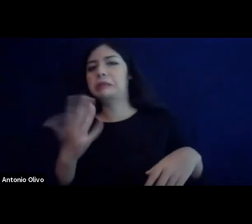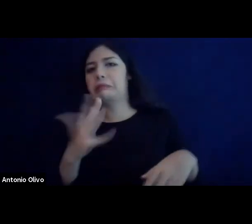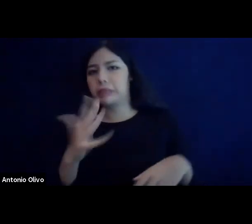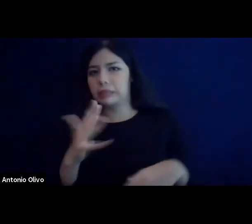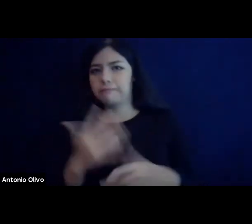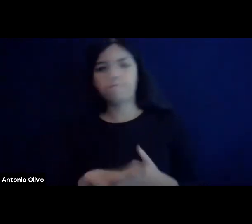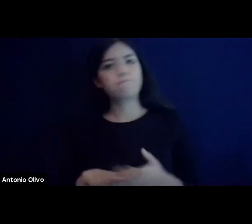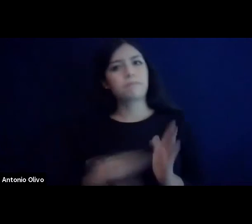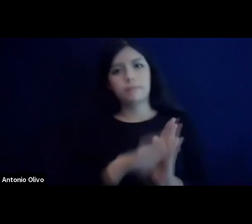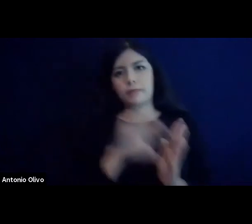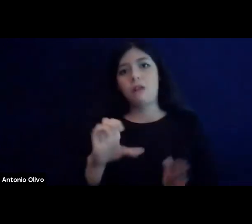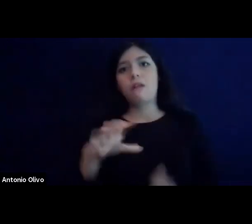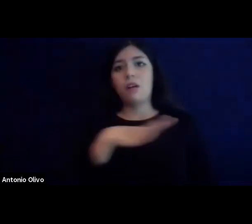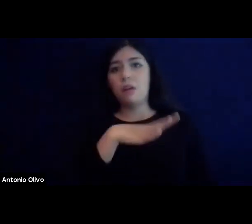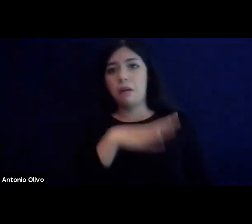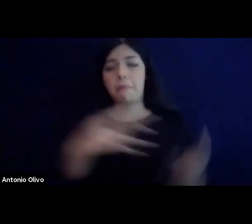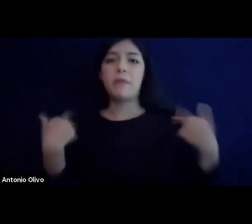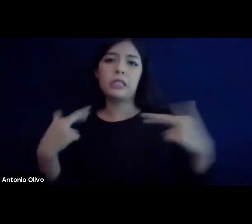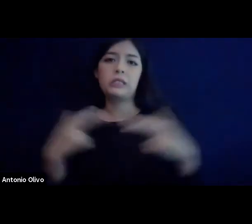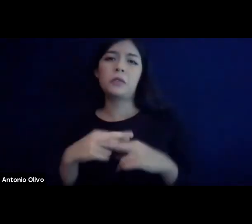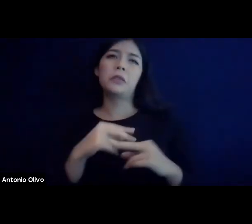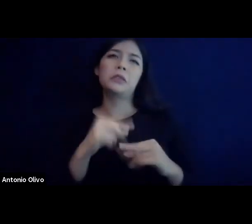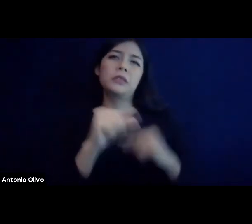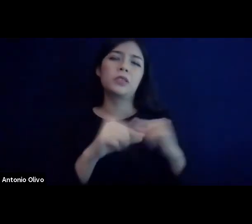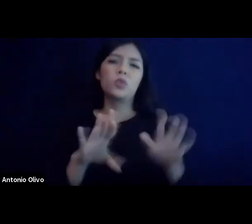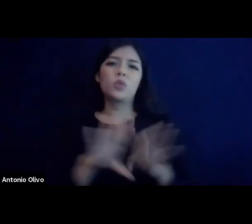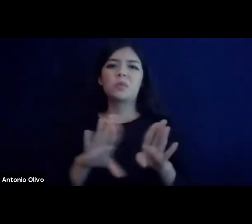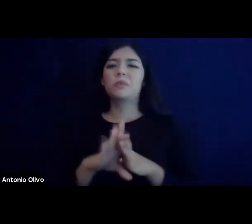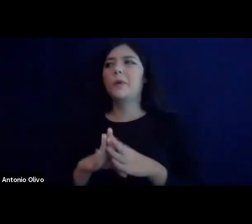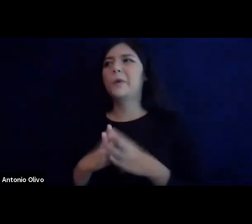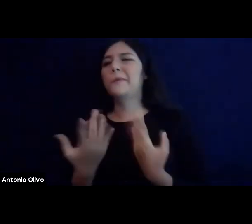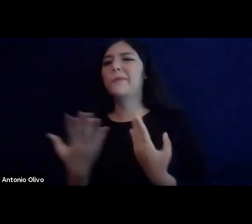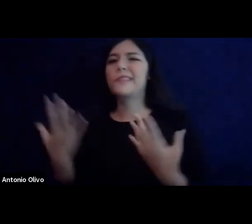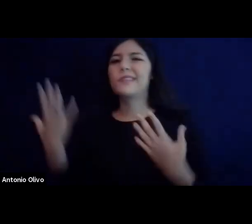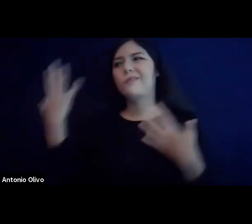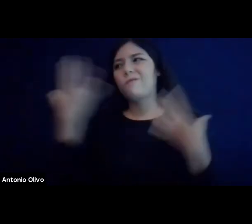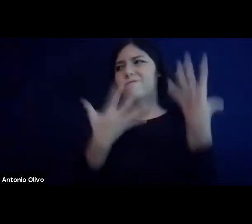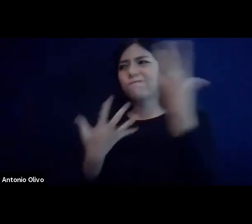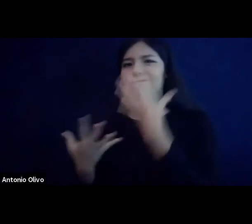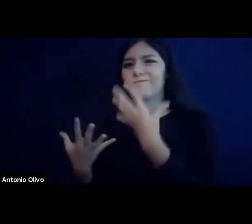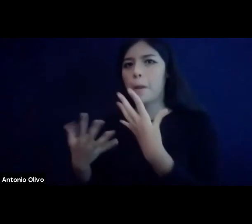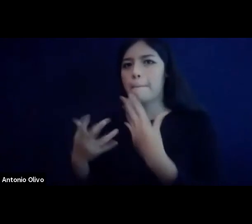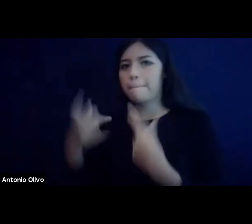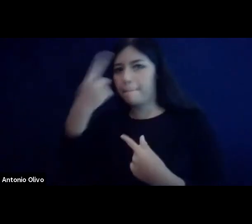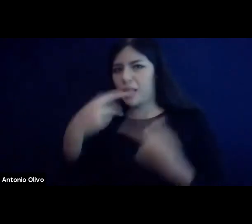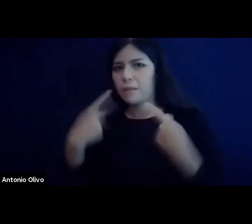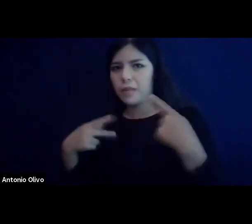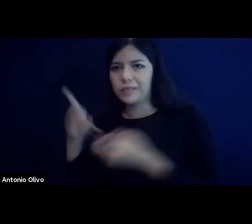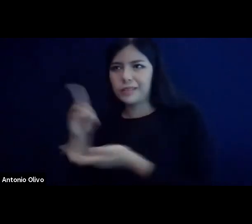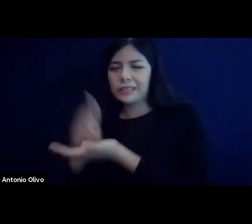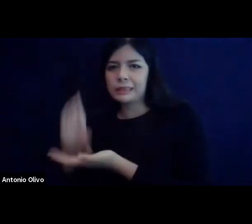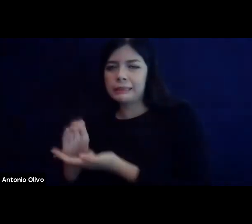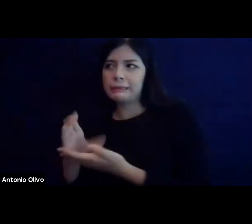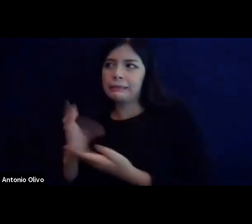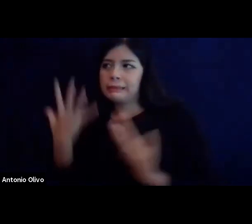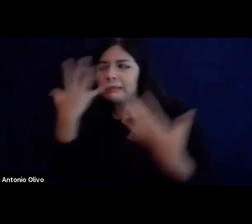que al principio como que les cuesta entender esta parte y quieren tratarte igual. Y sí,